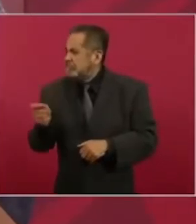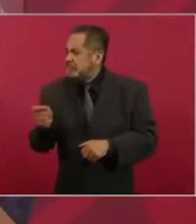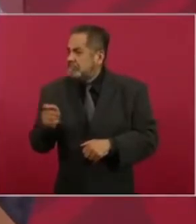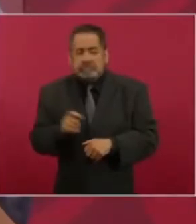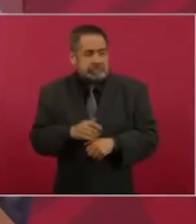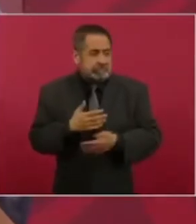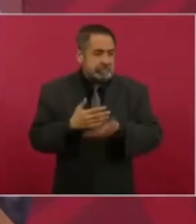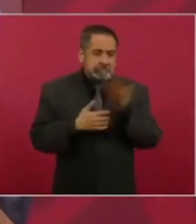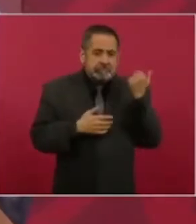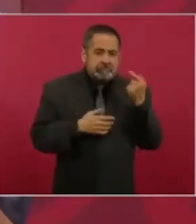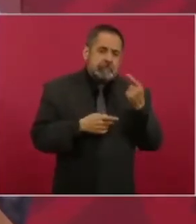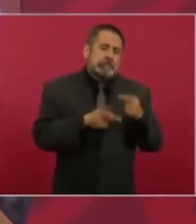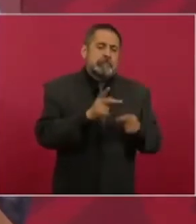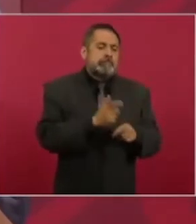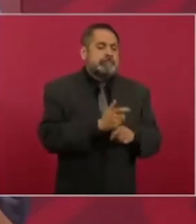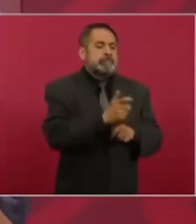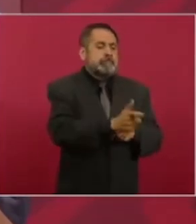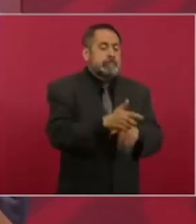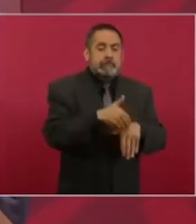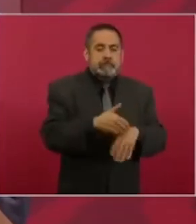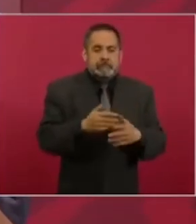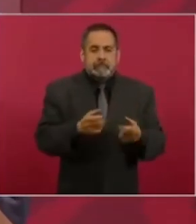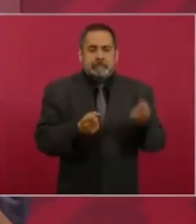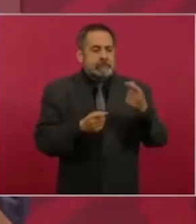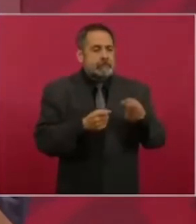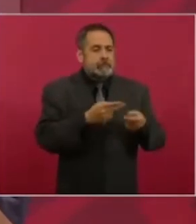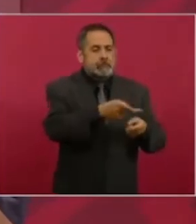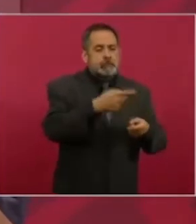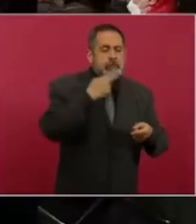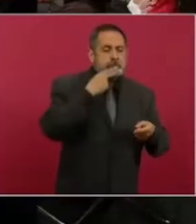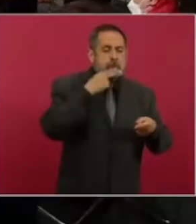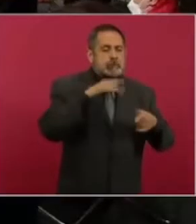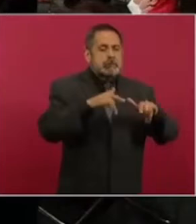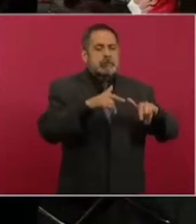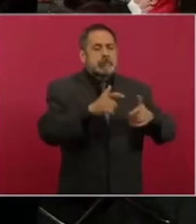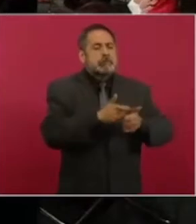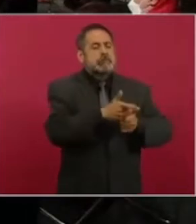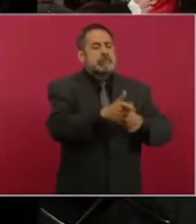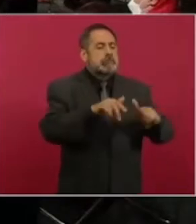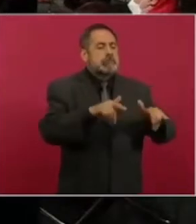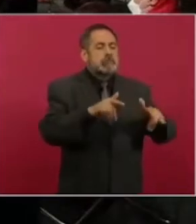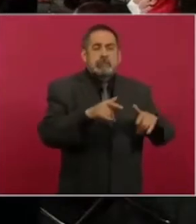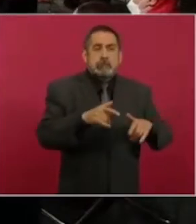Creo que algunos fueron usados.